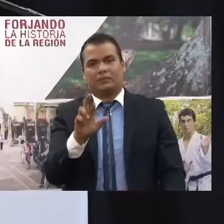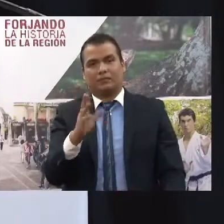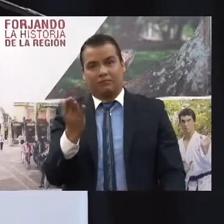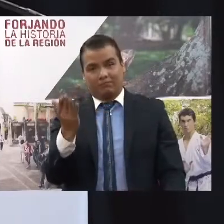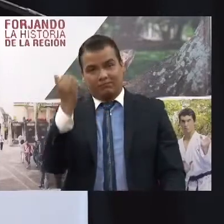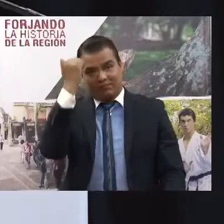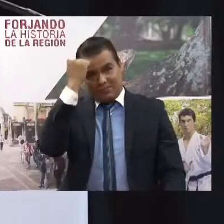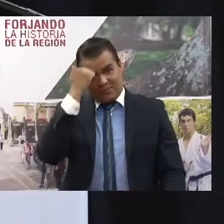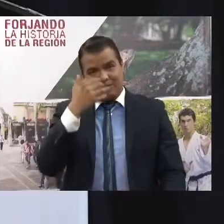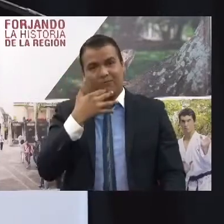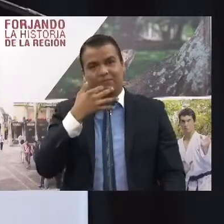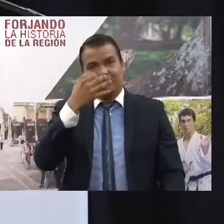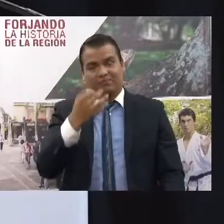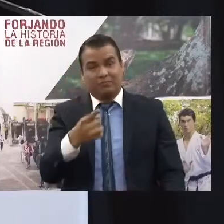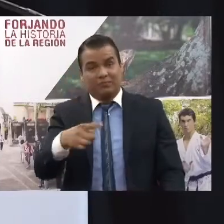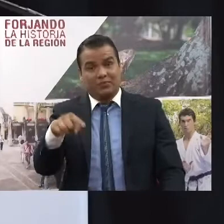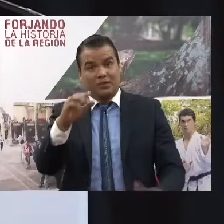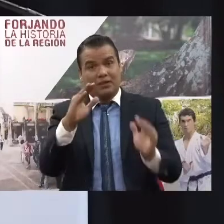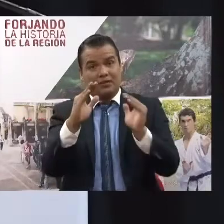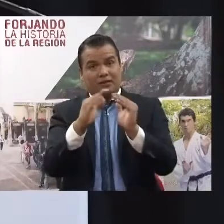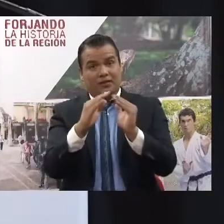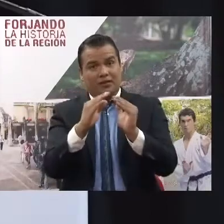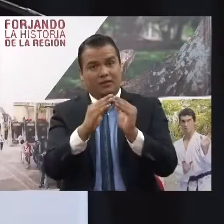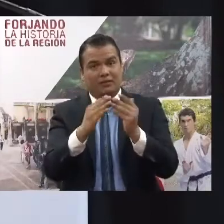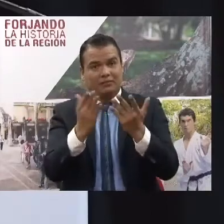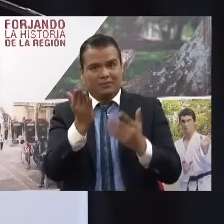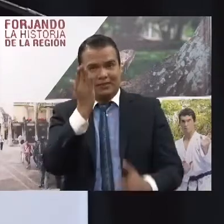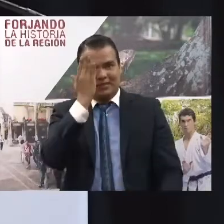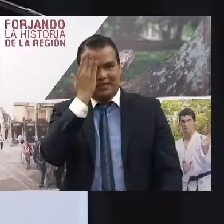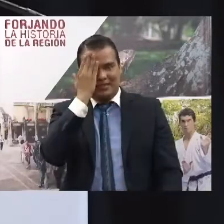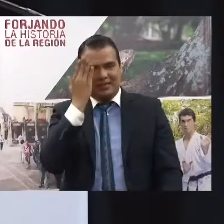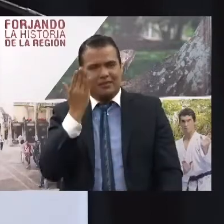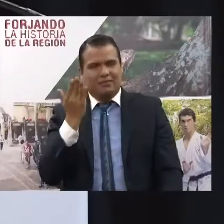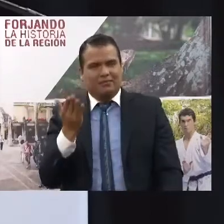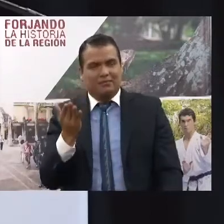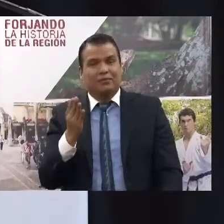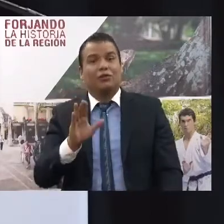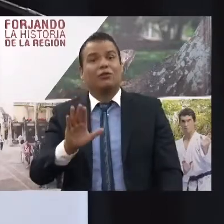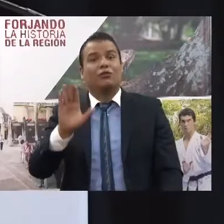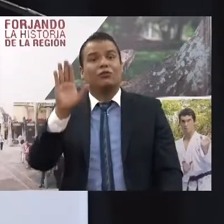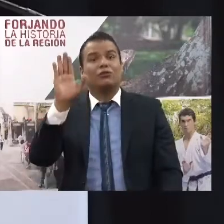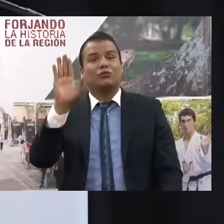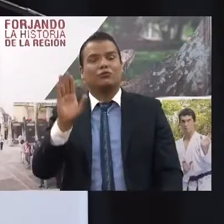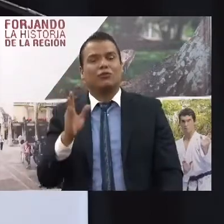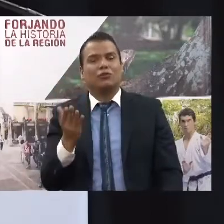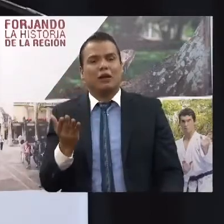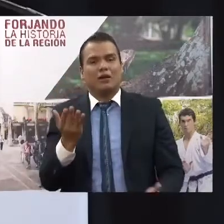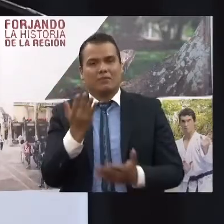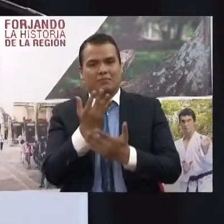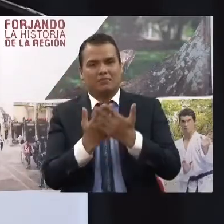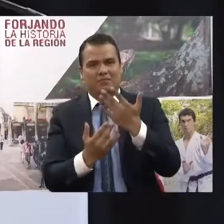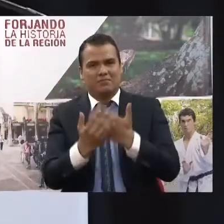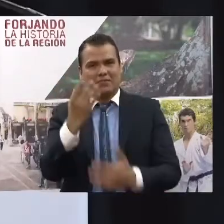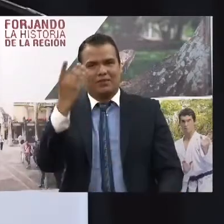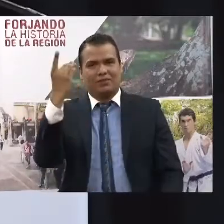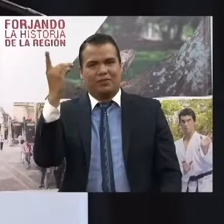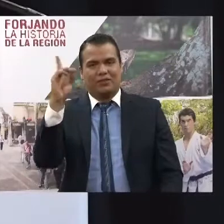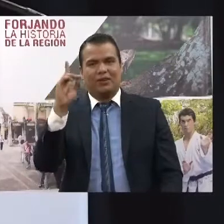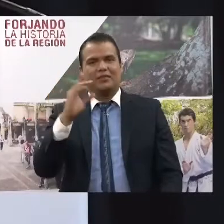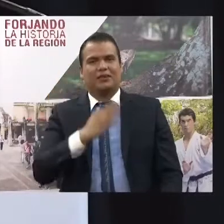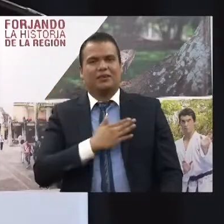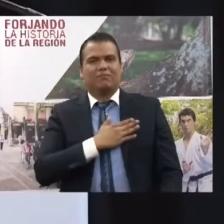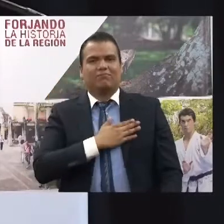Recuerden todos desde la casa, la mano derecha, el pulgar y el índice a la altura del pecho, y